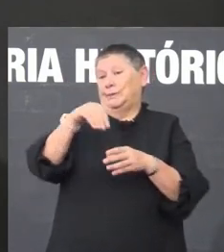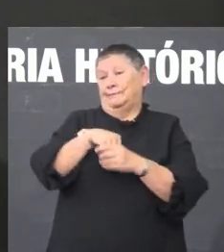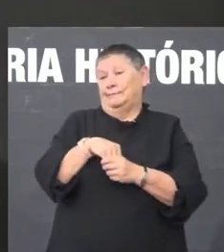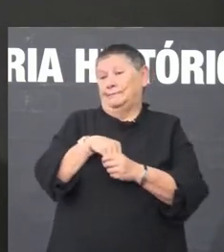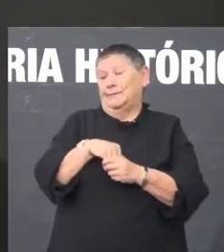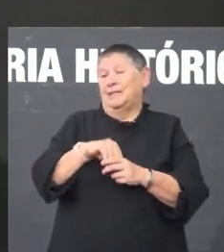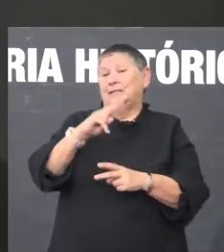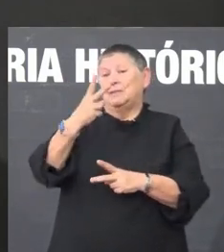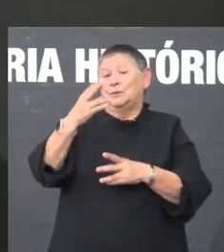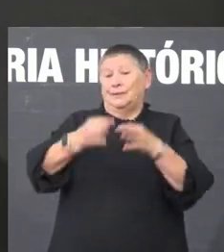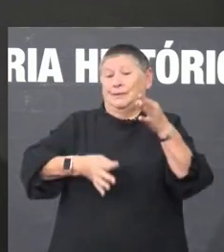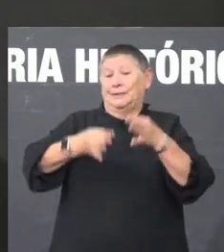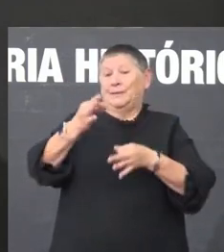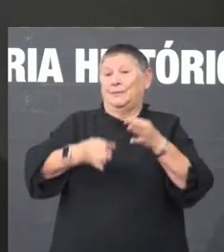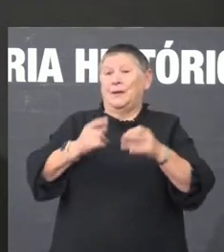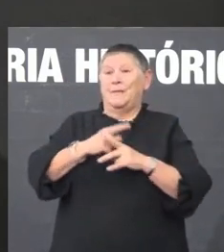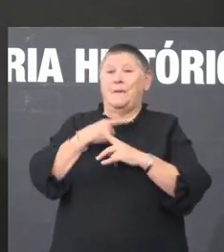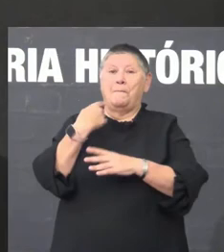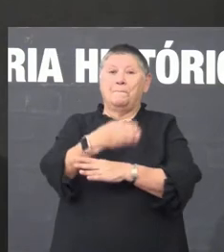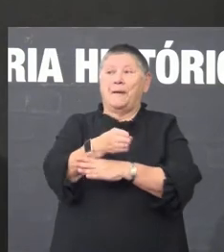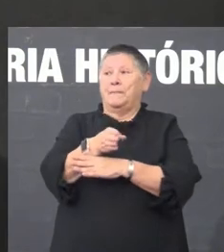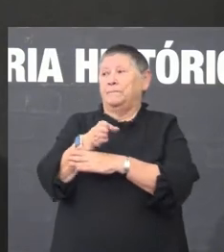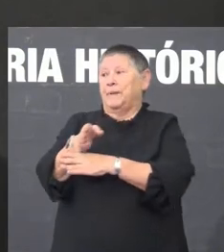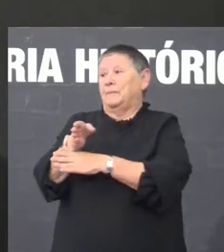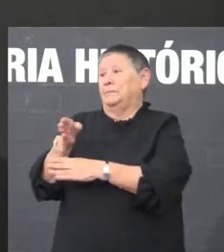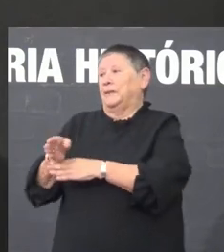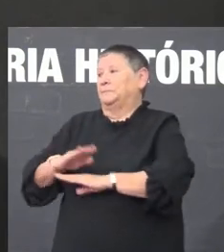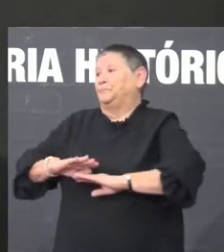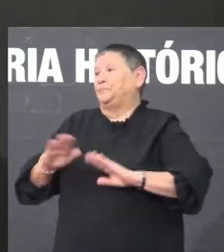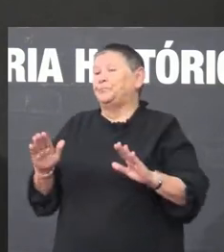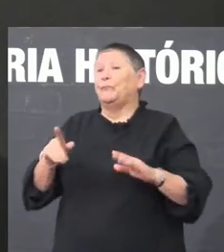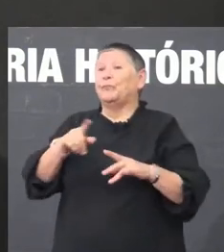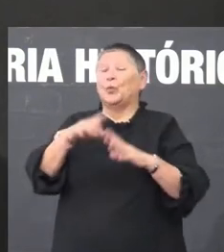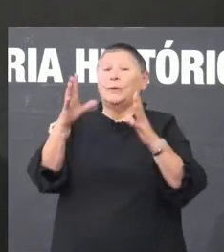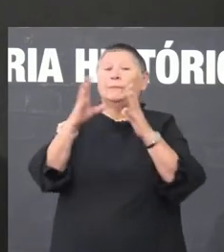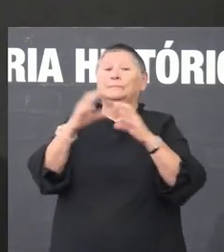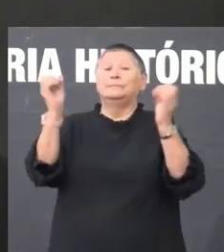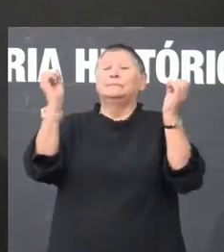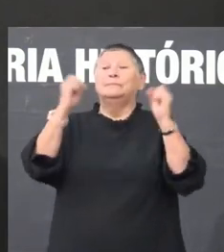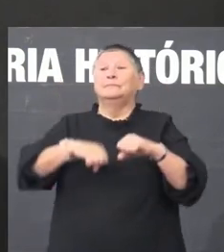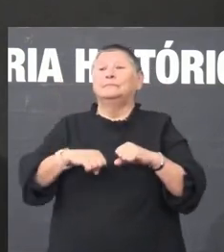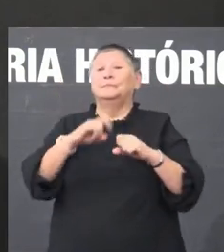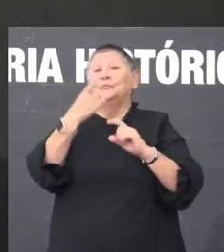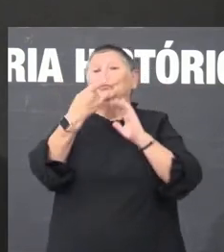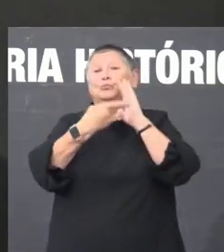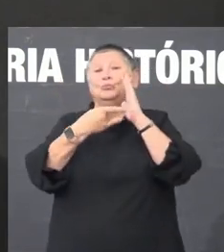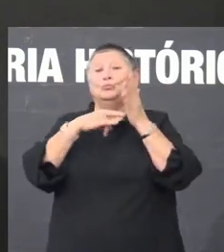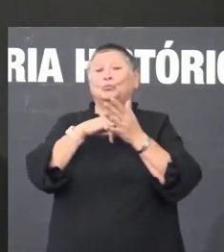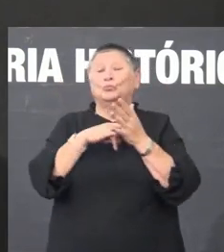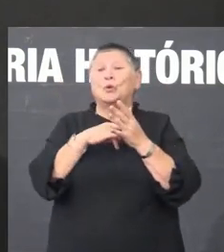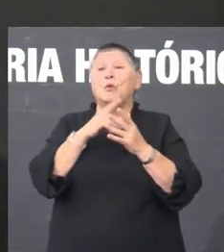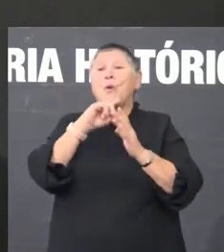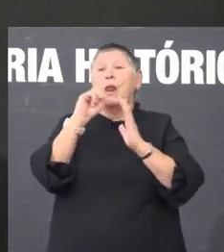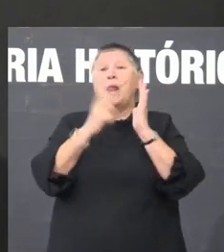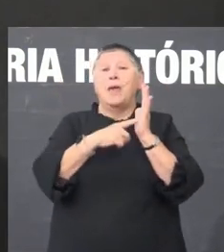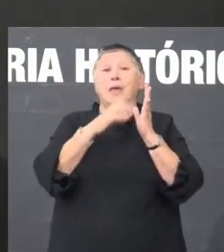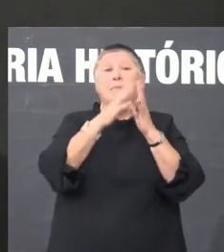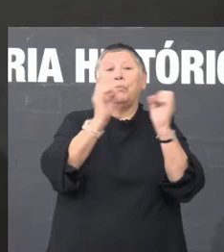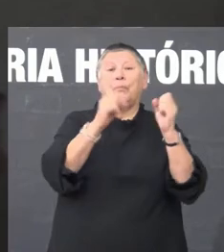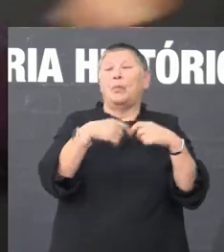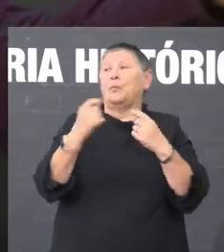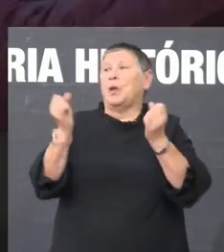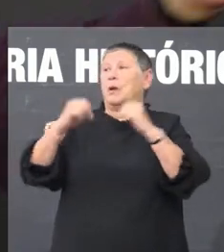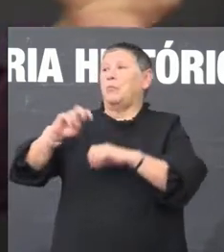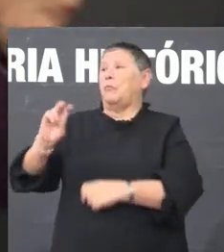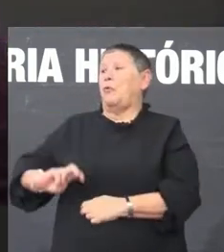tribunales, pa, pa, pa. ¿Y qué es lo que ha pasado? Que tú pactas una ley, se aprueba una ley y de